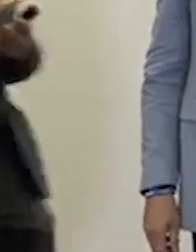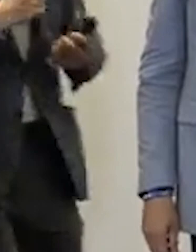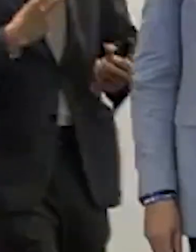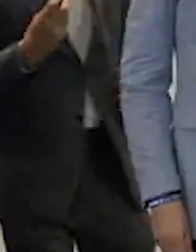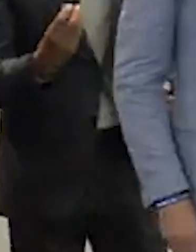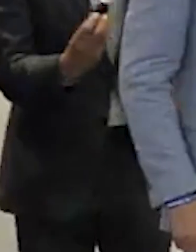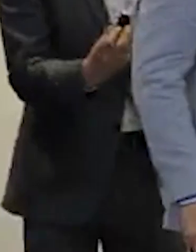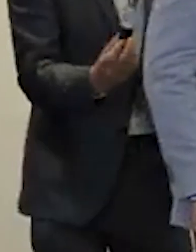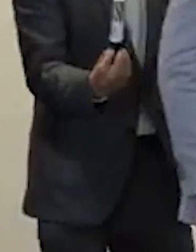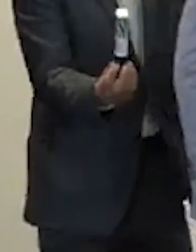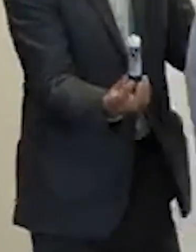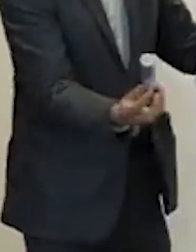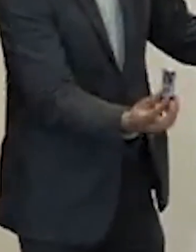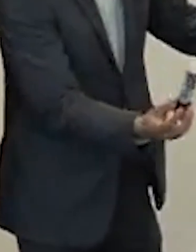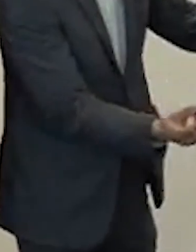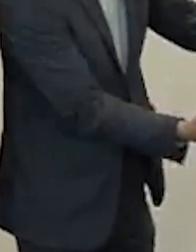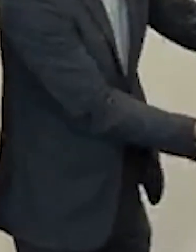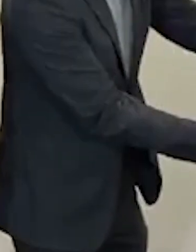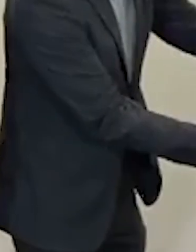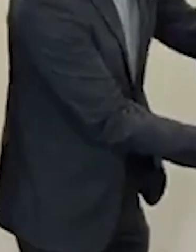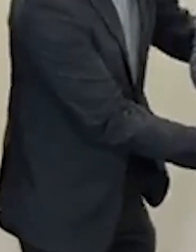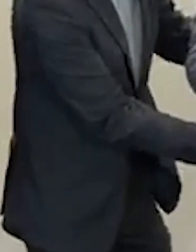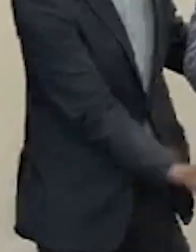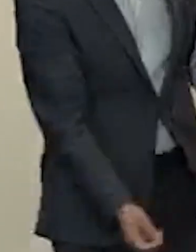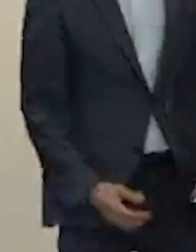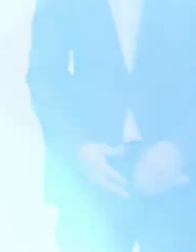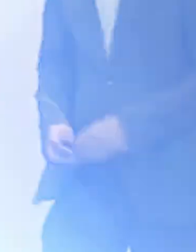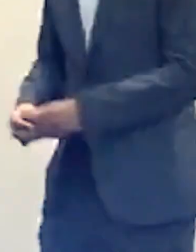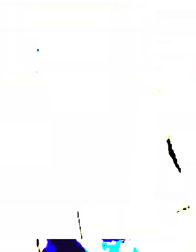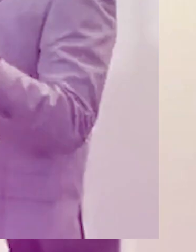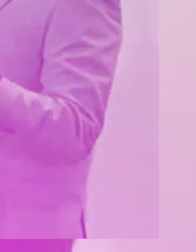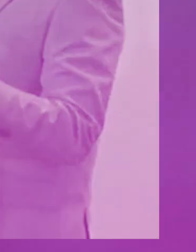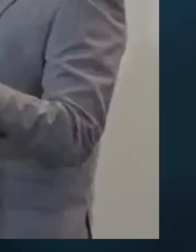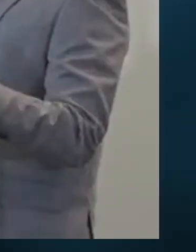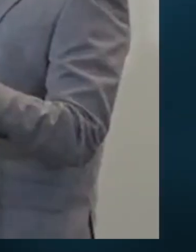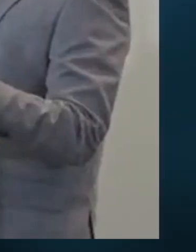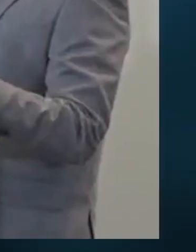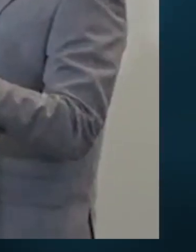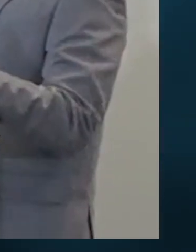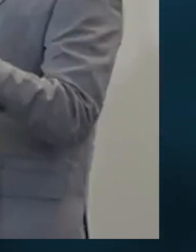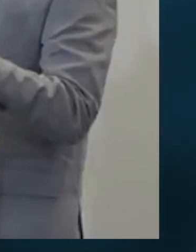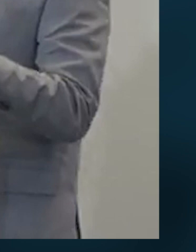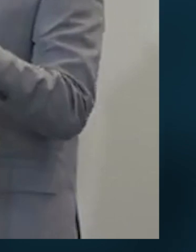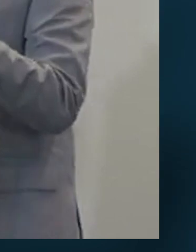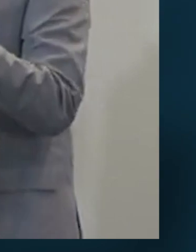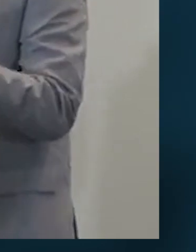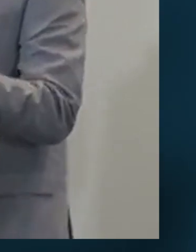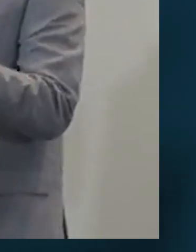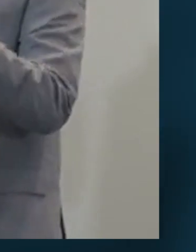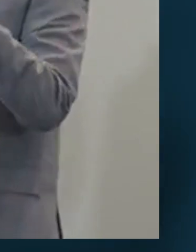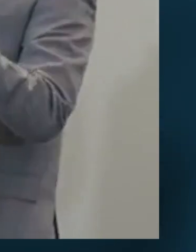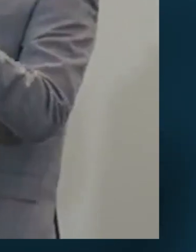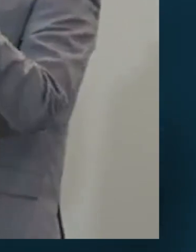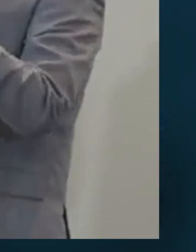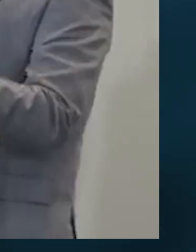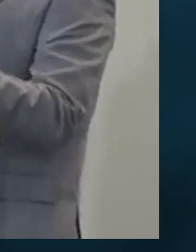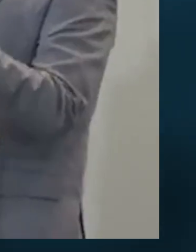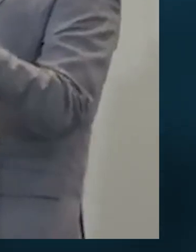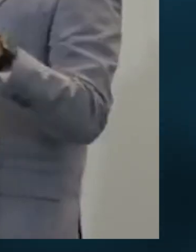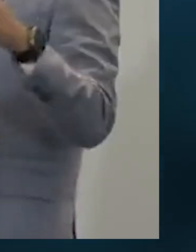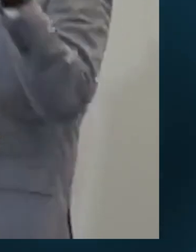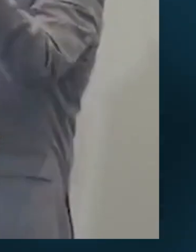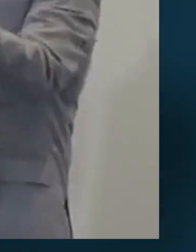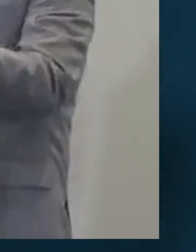desestimaron a los ciudadanos que participaron en las pasadas elecciones. tenemos que reconocer que no